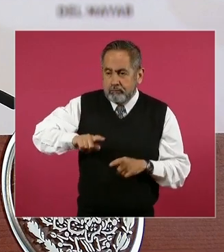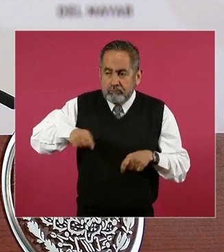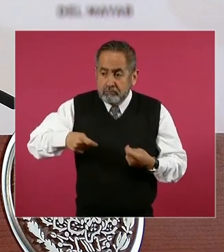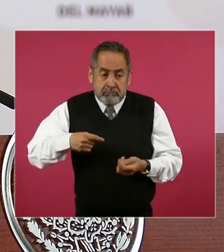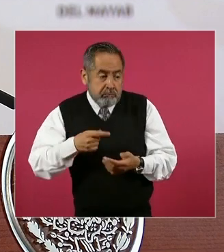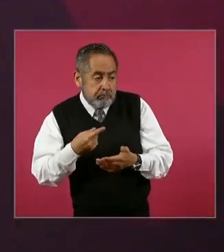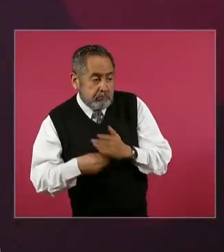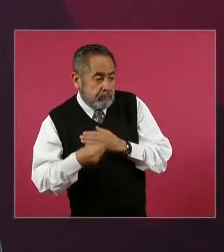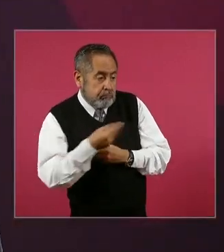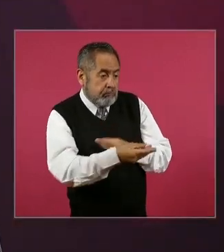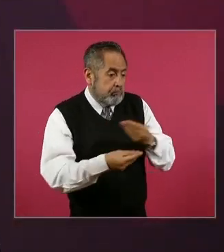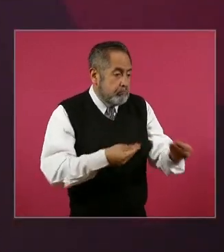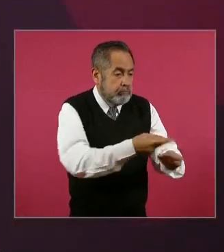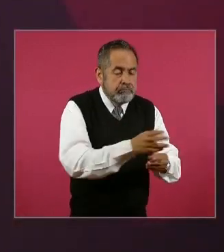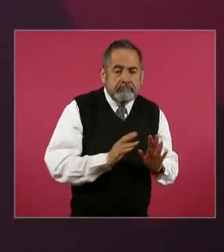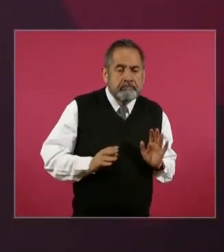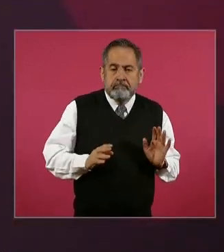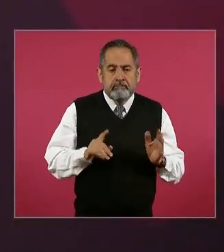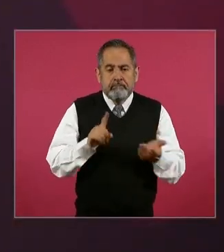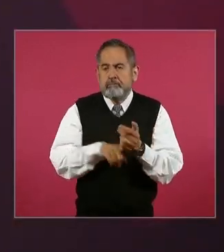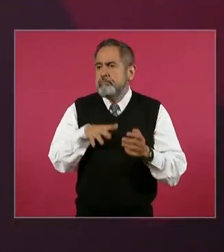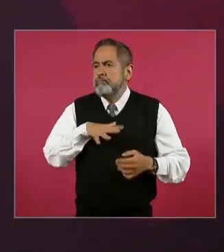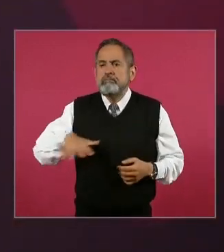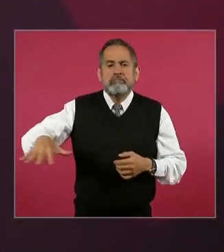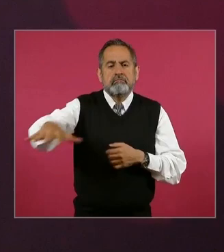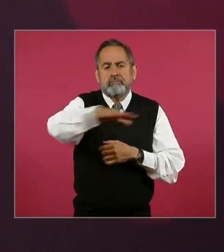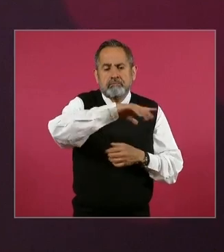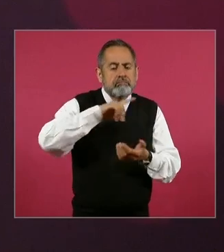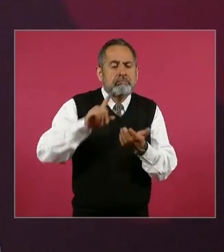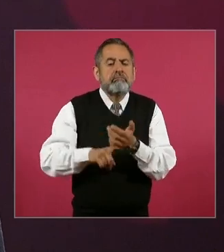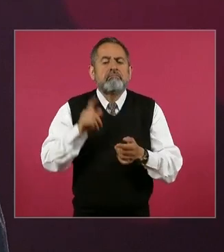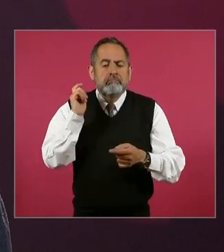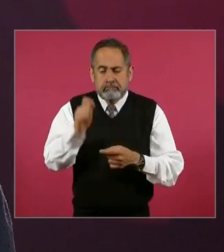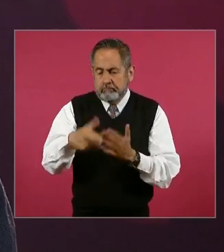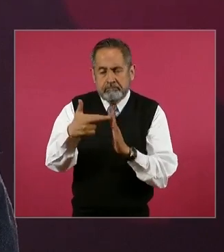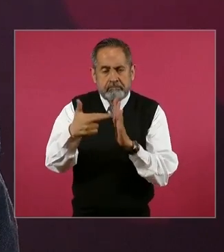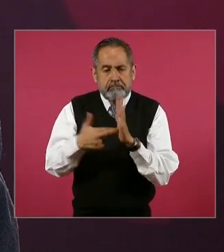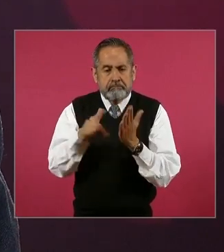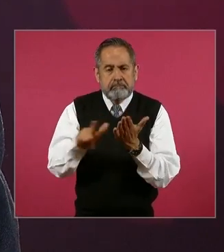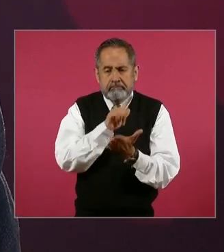un subsidio del estado mexicano